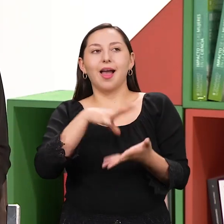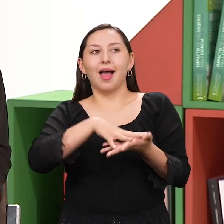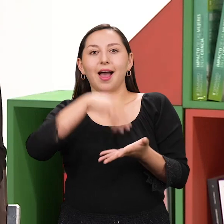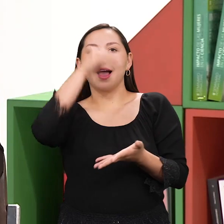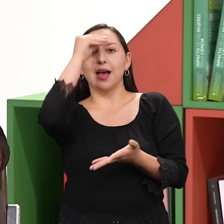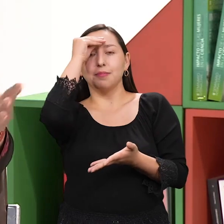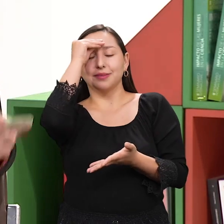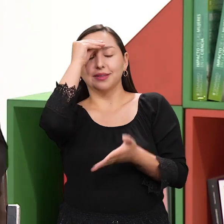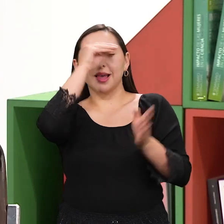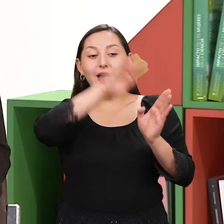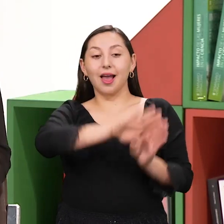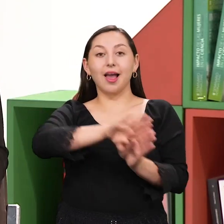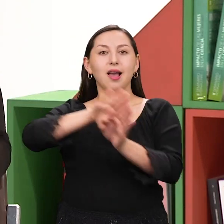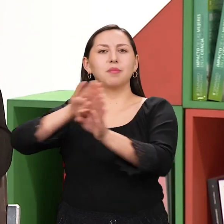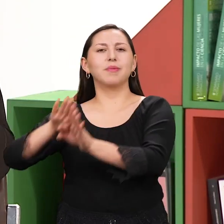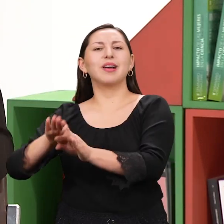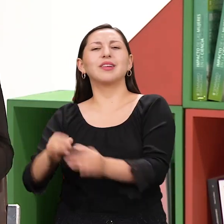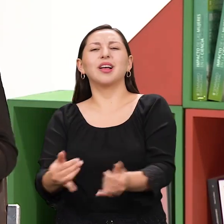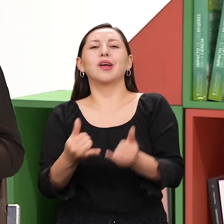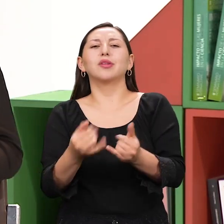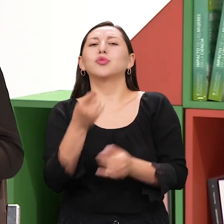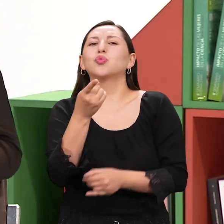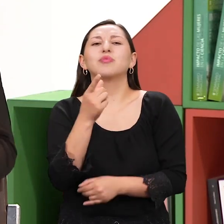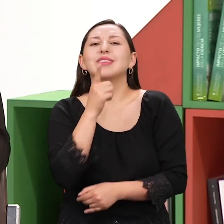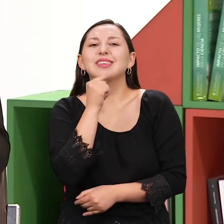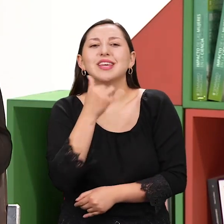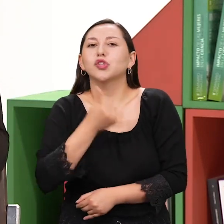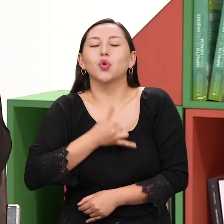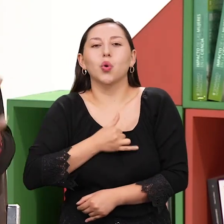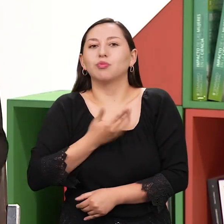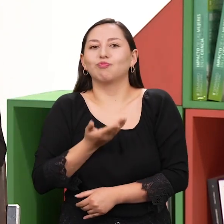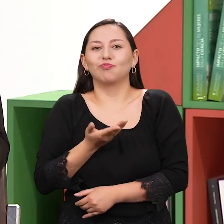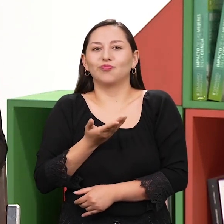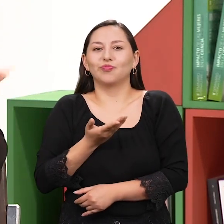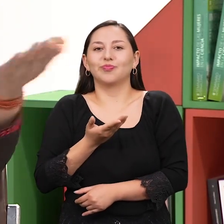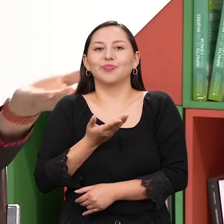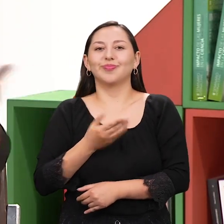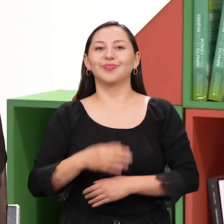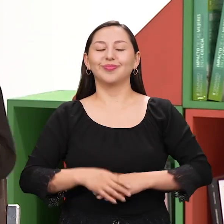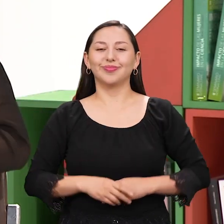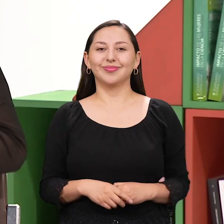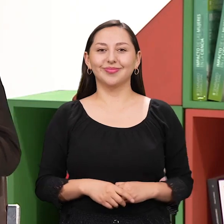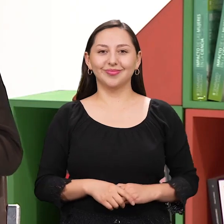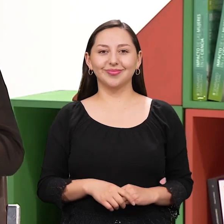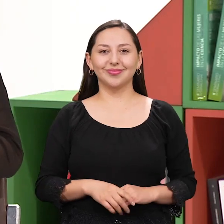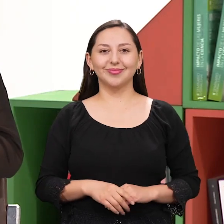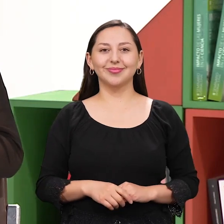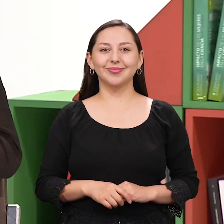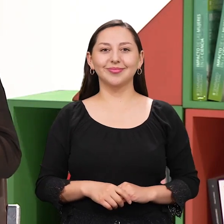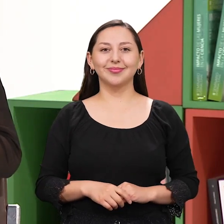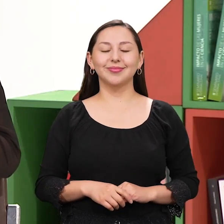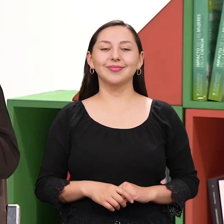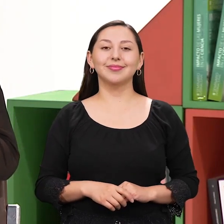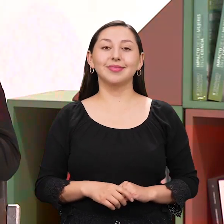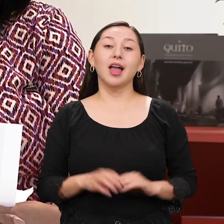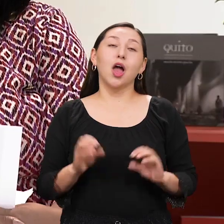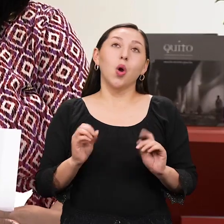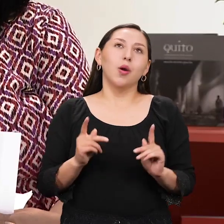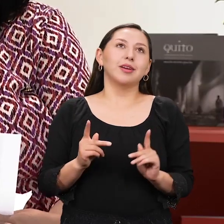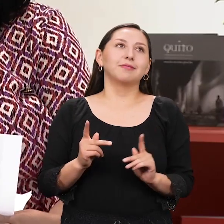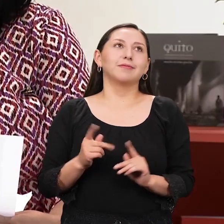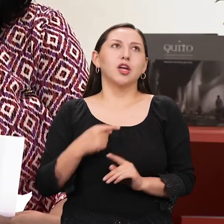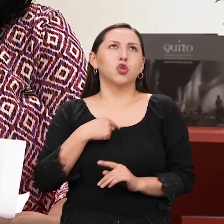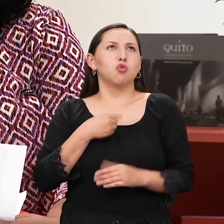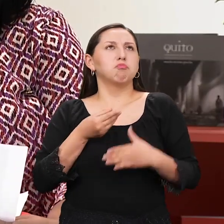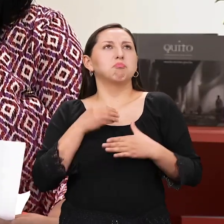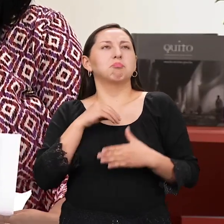también queremos conocerte a ti. ¿Quién es Natalia? Si tuvieses que describirte, ¿cómo lo harías? No suelo mucho hablar